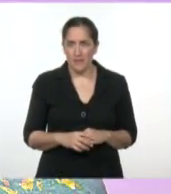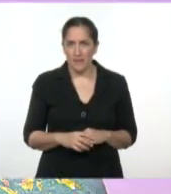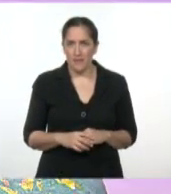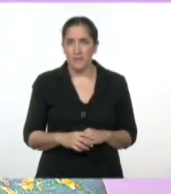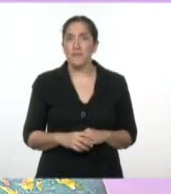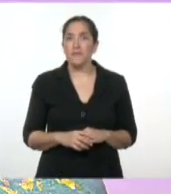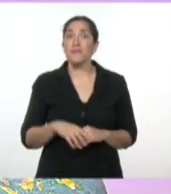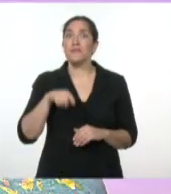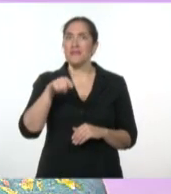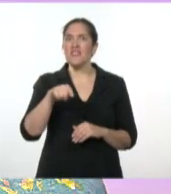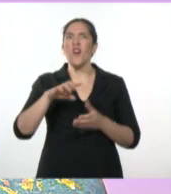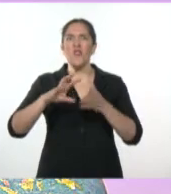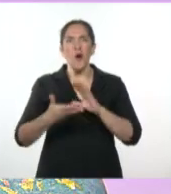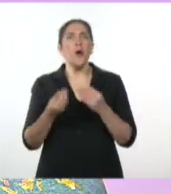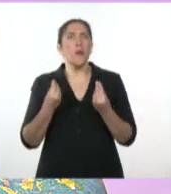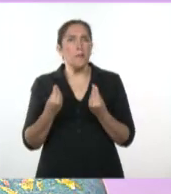Como un procedimiento